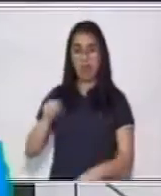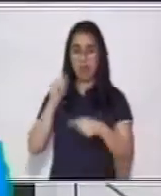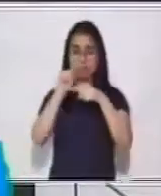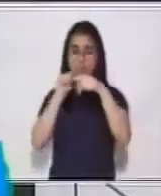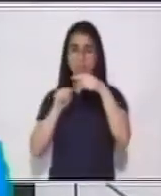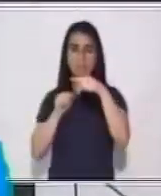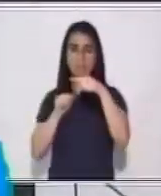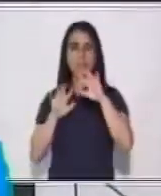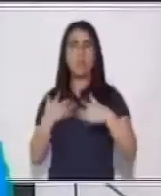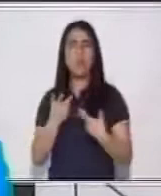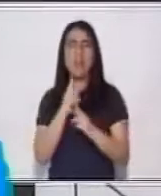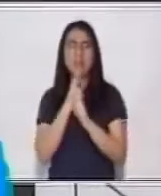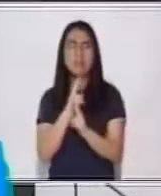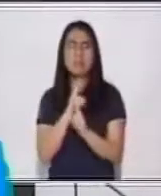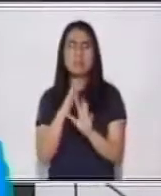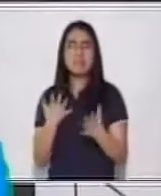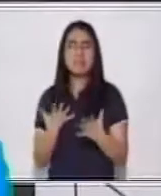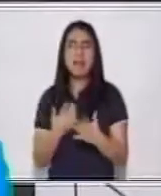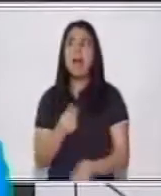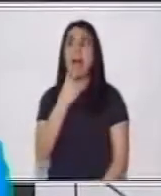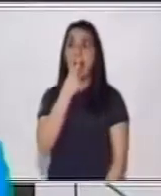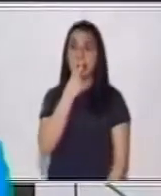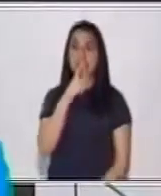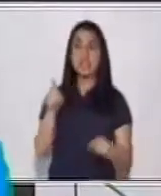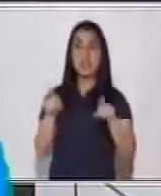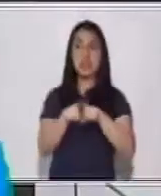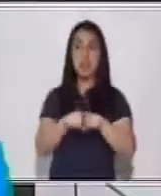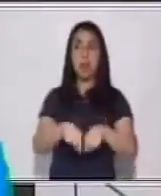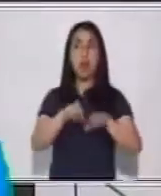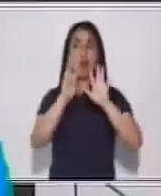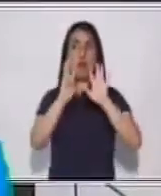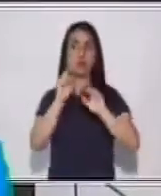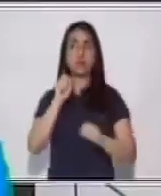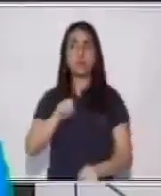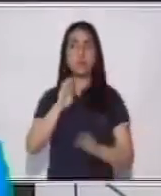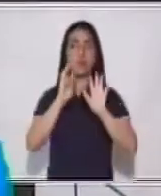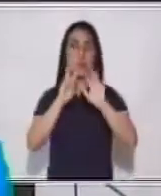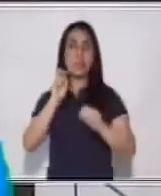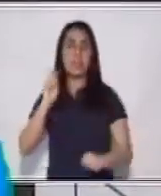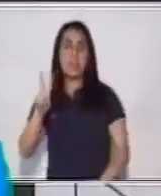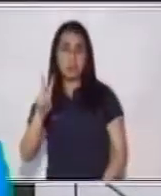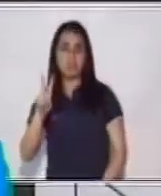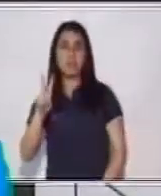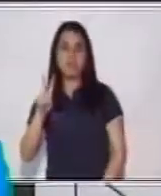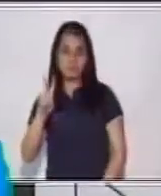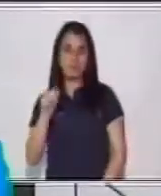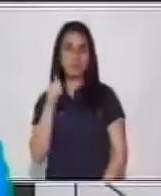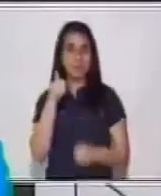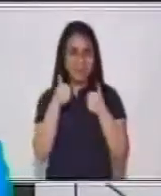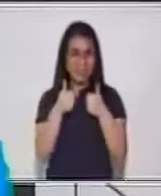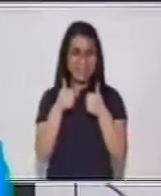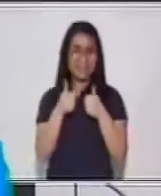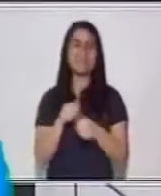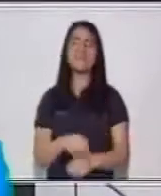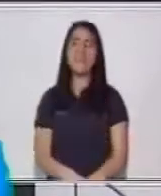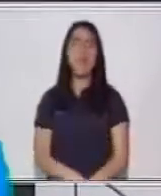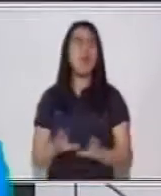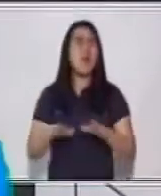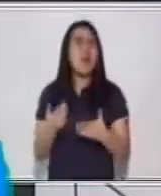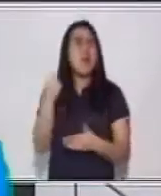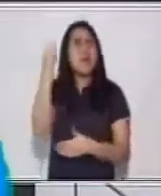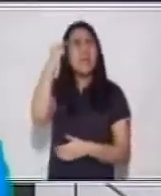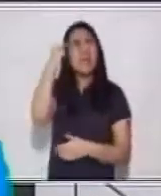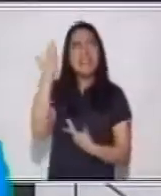8.82 unidades. ¿Sí? ¿Cómo puedes saber si tu cálculo es correcto o es incorrecto?